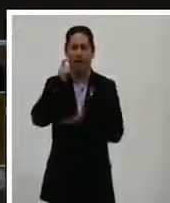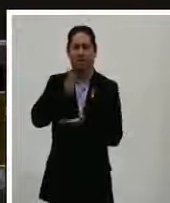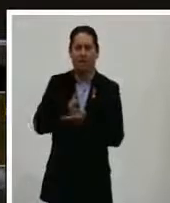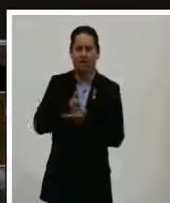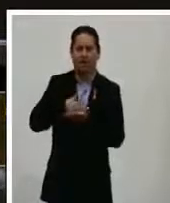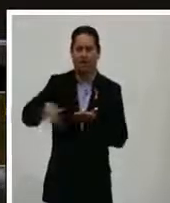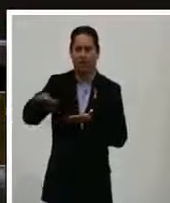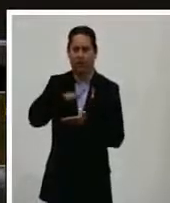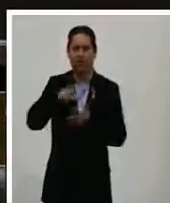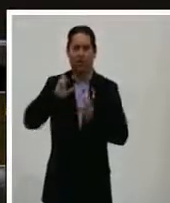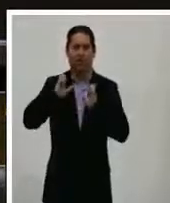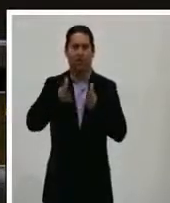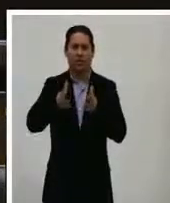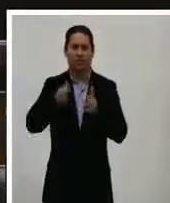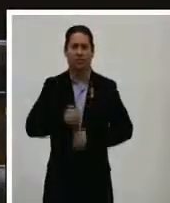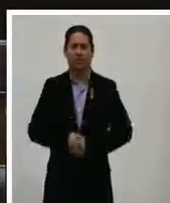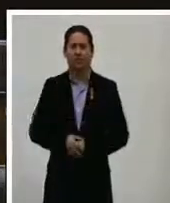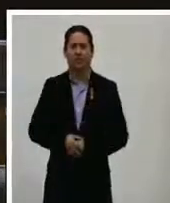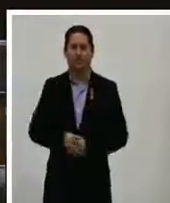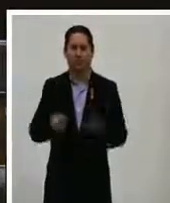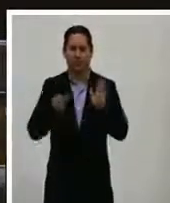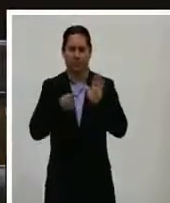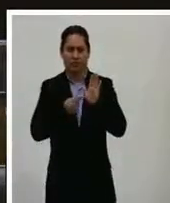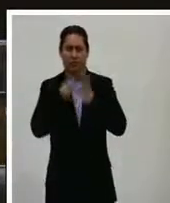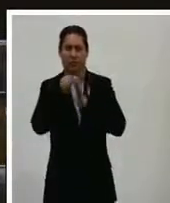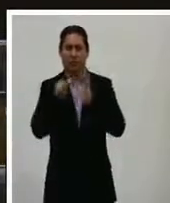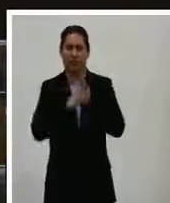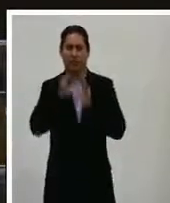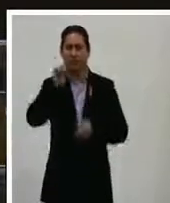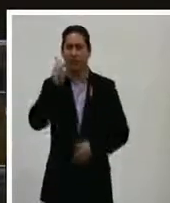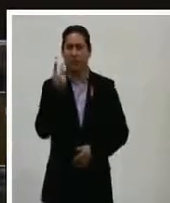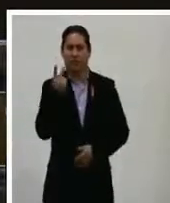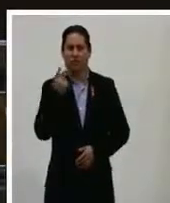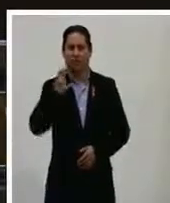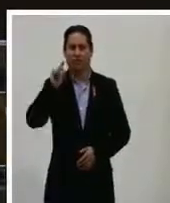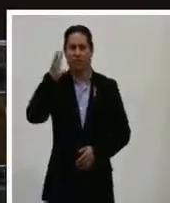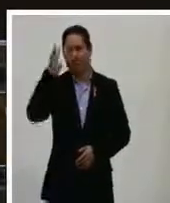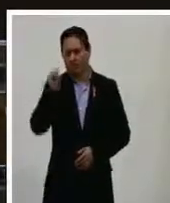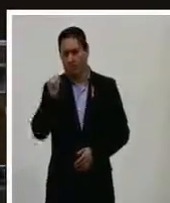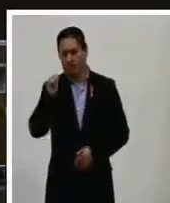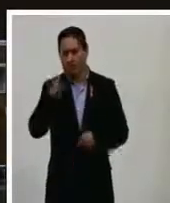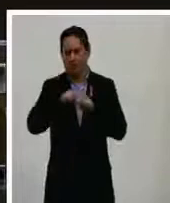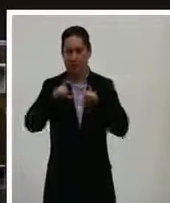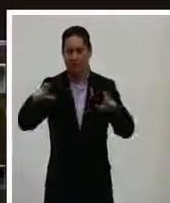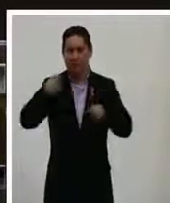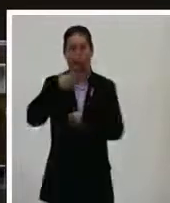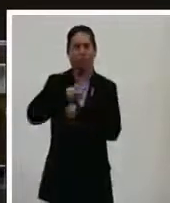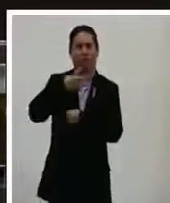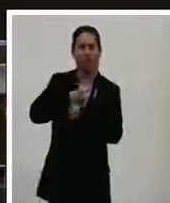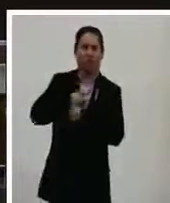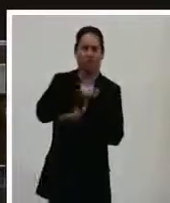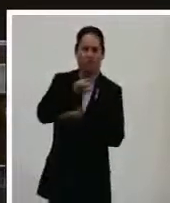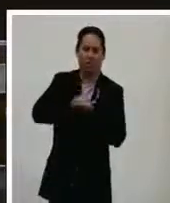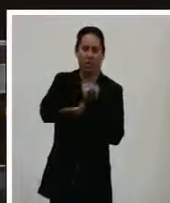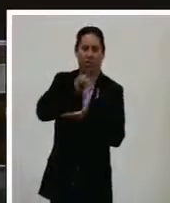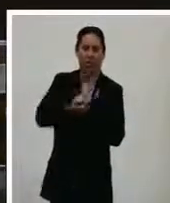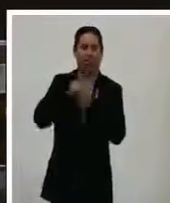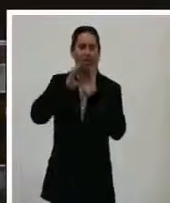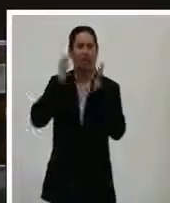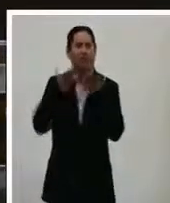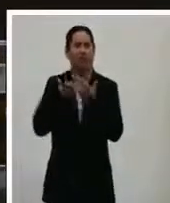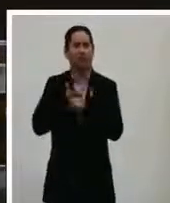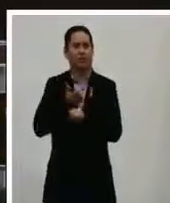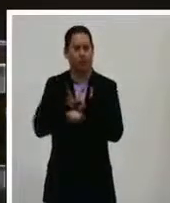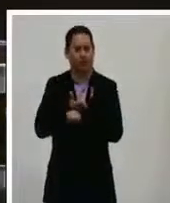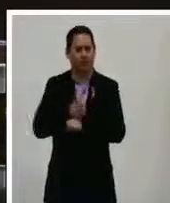de chiapas con fundamento en los artículos 32 y 39 fracción cuarta de la ley orgánica del congreso